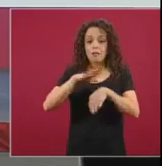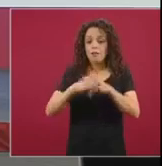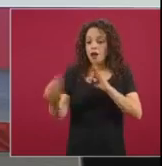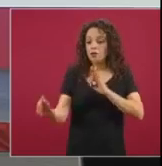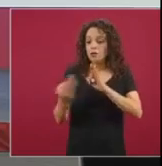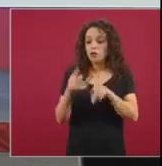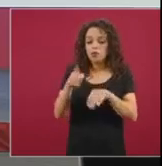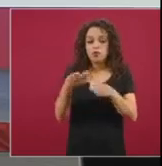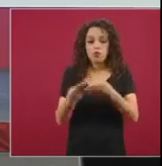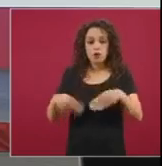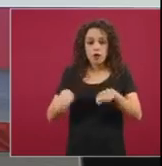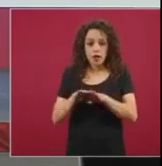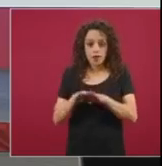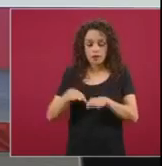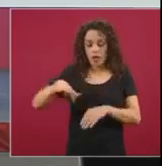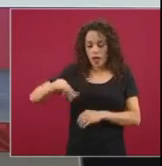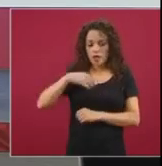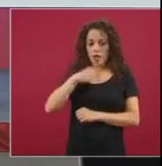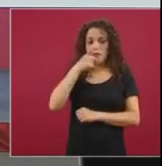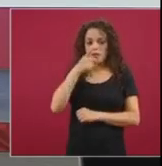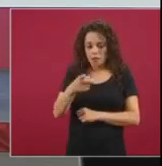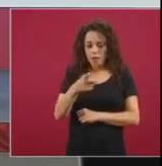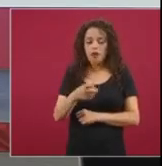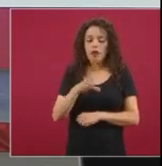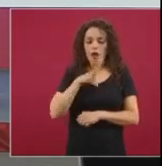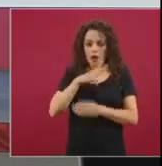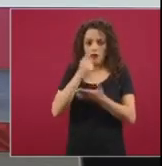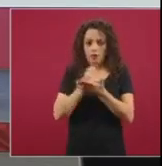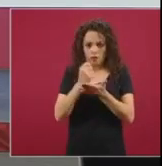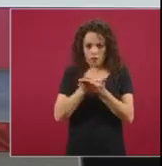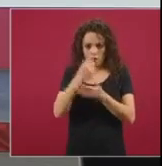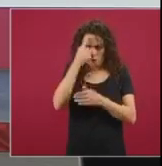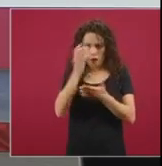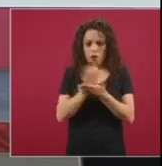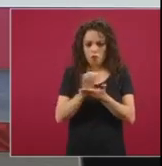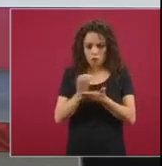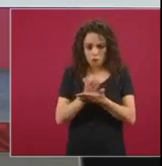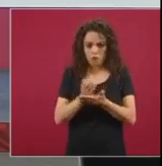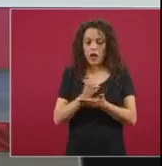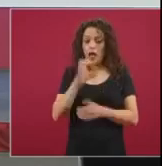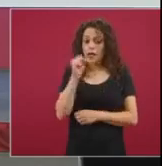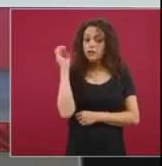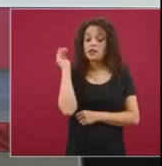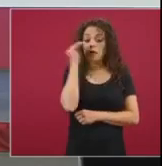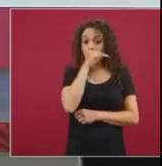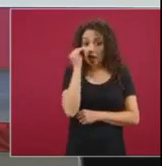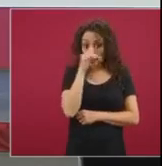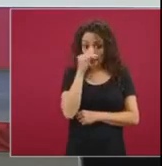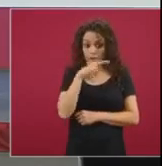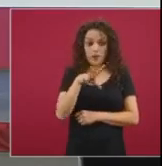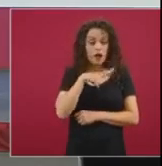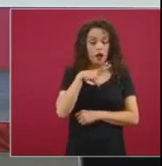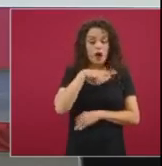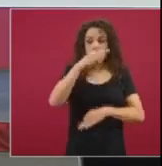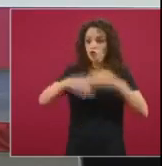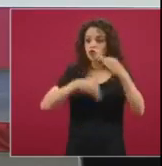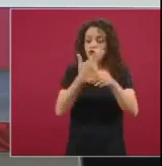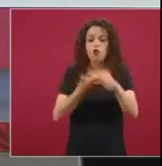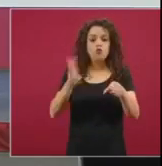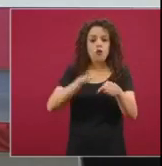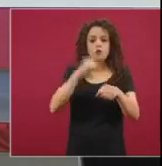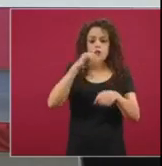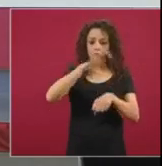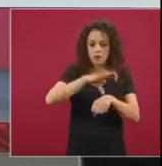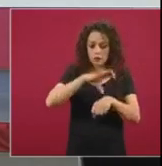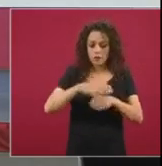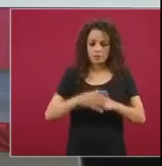decía, es gratuito, se encuentra en todas. Eso sí, el tratamiento lo tenemos centralizado porque, pues como es muy poquito, nosotros lo vamos